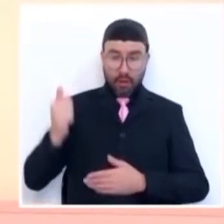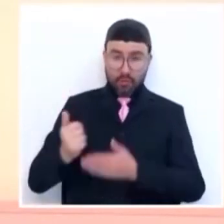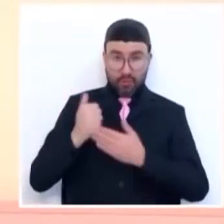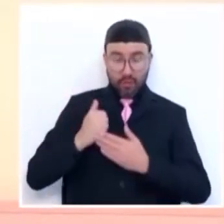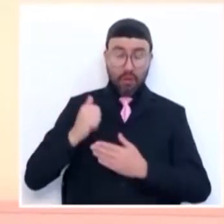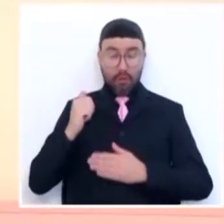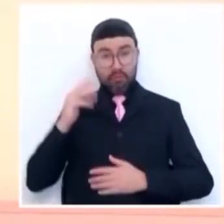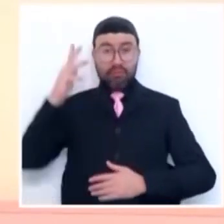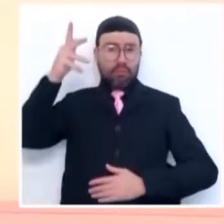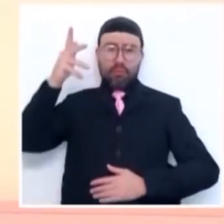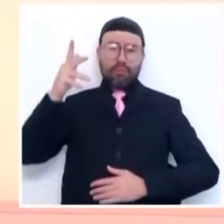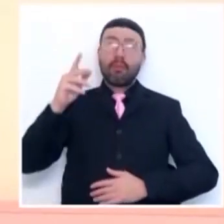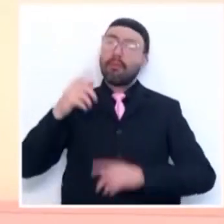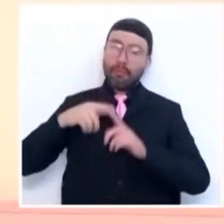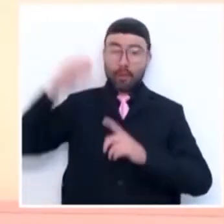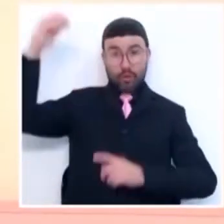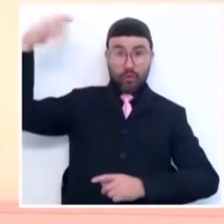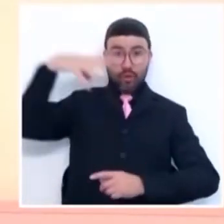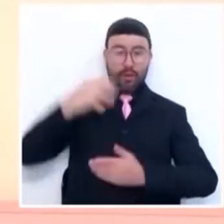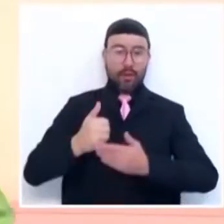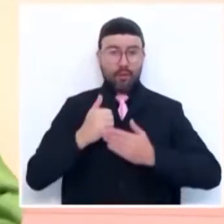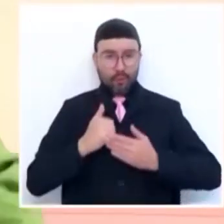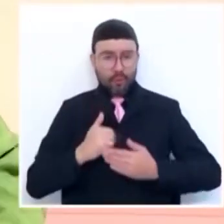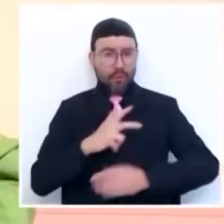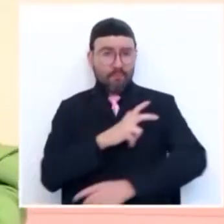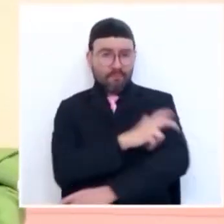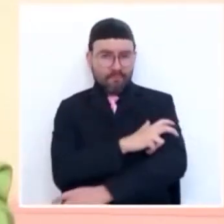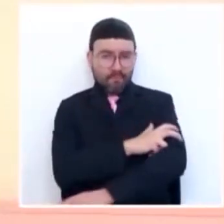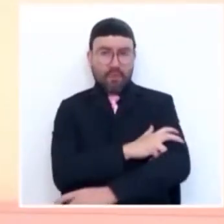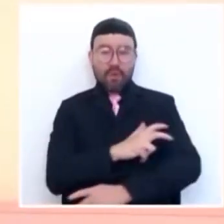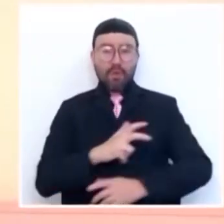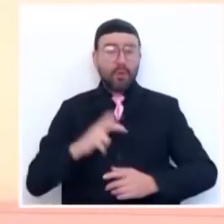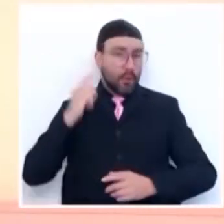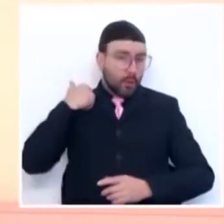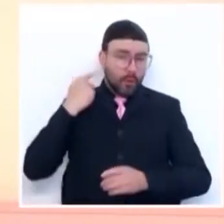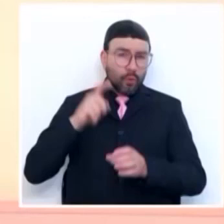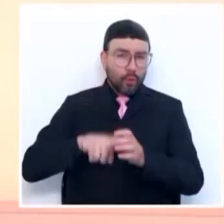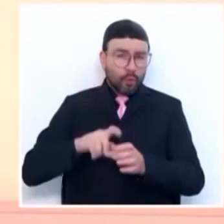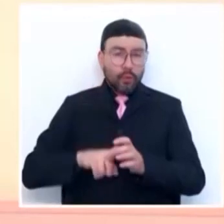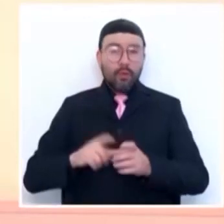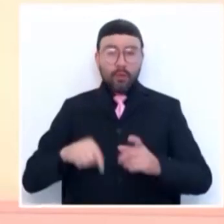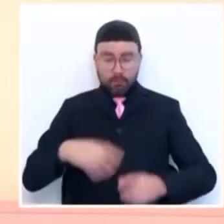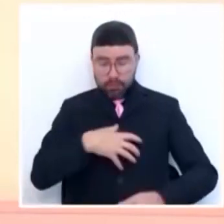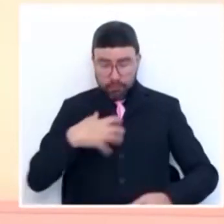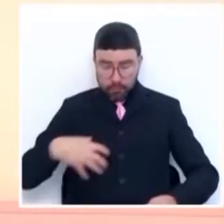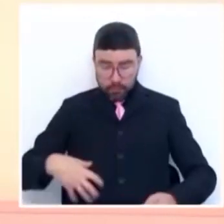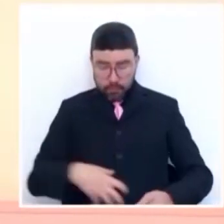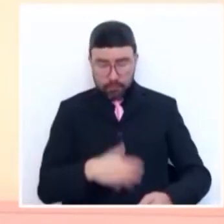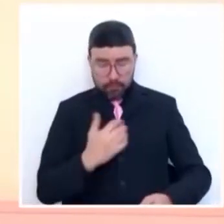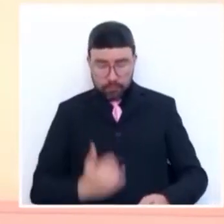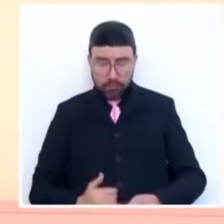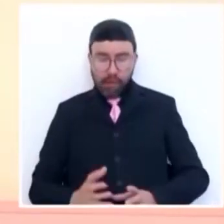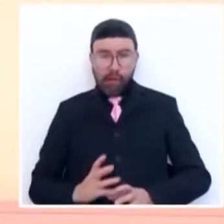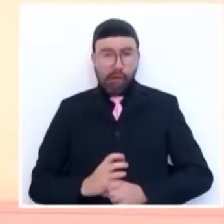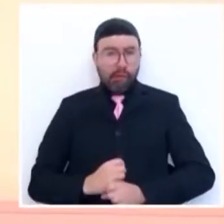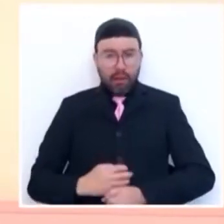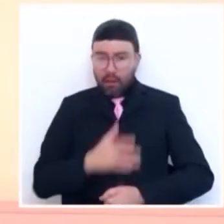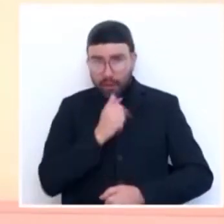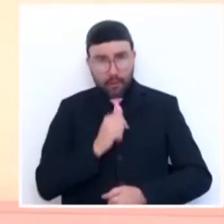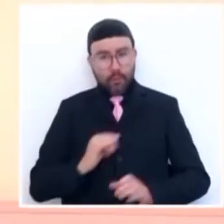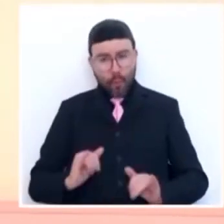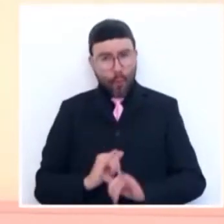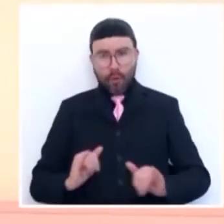mantener la masa muscular, la masa ósea y la masa de los órganos internos, que los órganos no se atrofien, no se